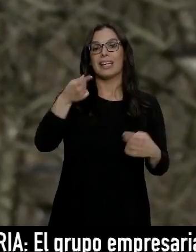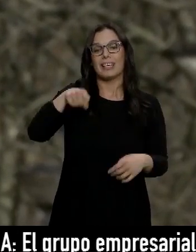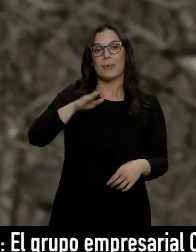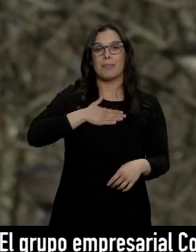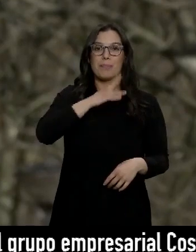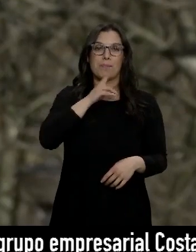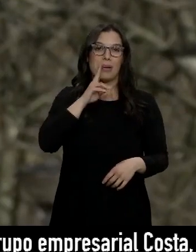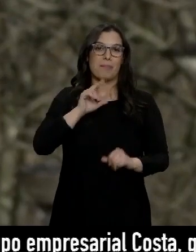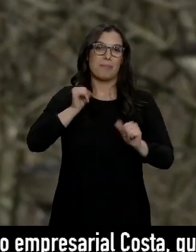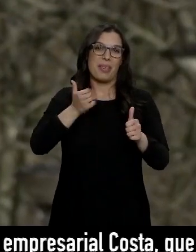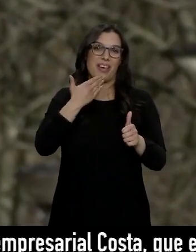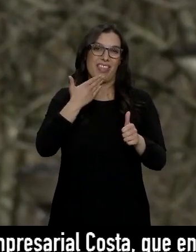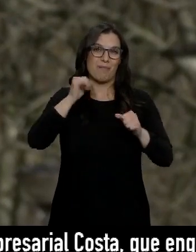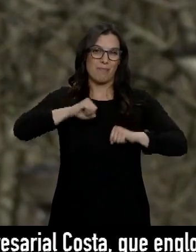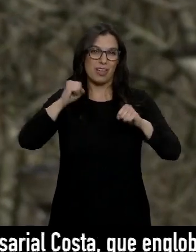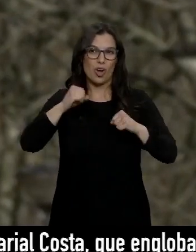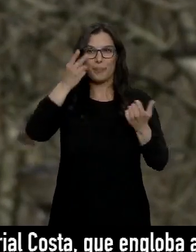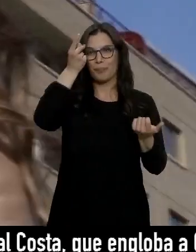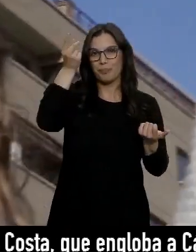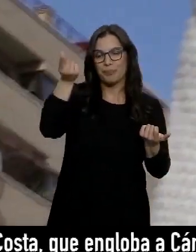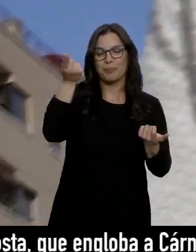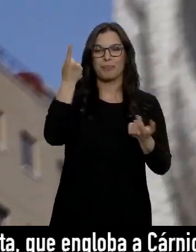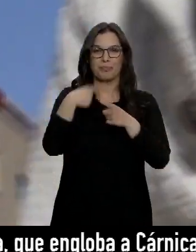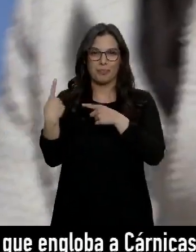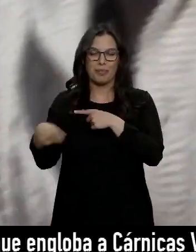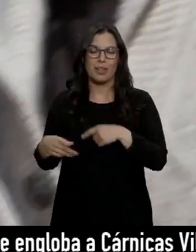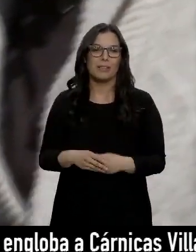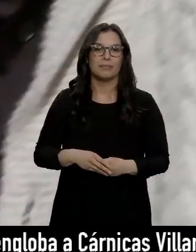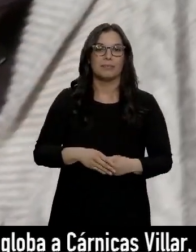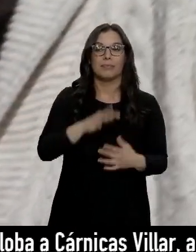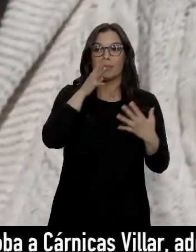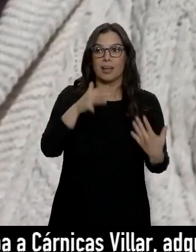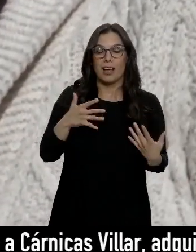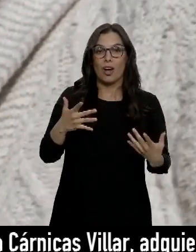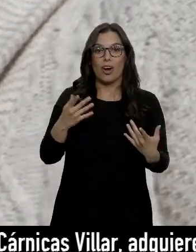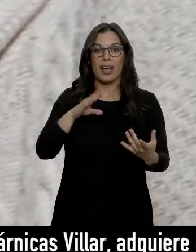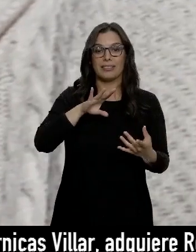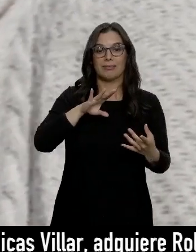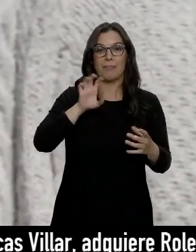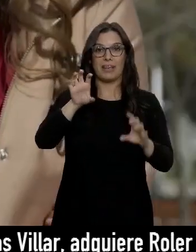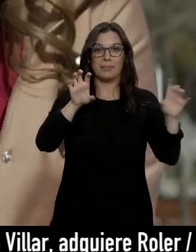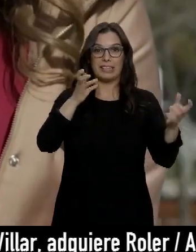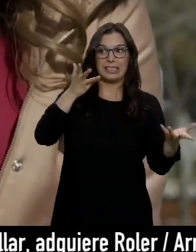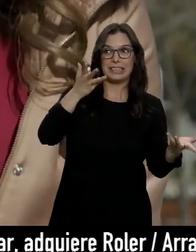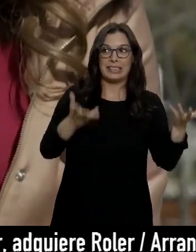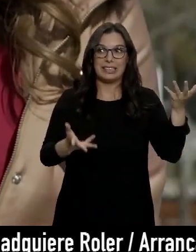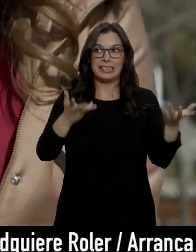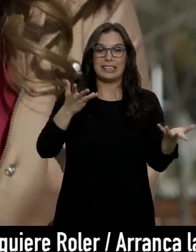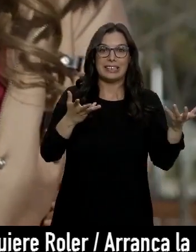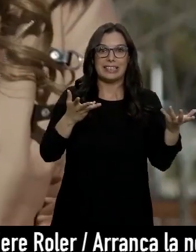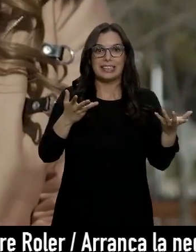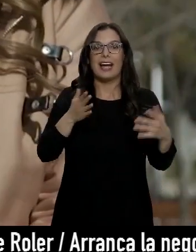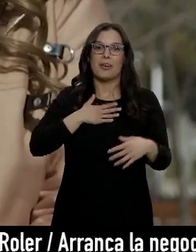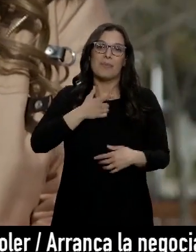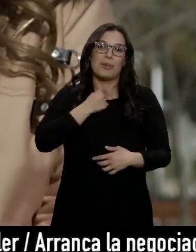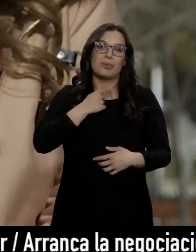mamá que ya empieza a tener problemas de la edad, Alzheimer y de estas cosas. Ahora la que vive entre dos tierras es su mujer. A mí sí me gustaría,